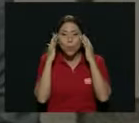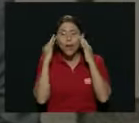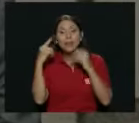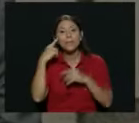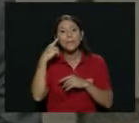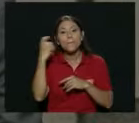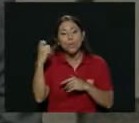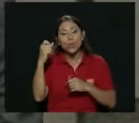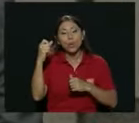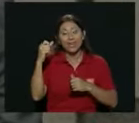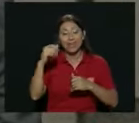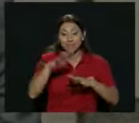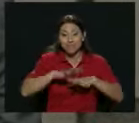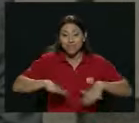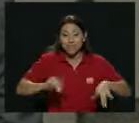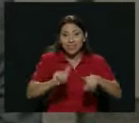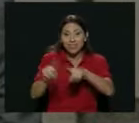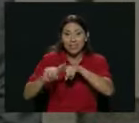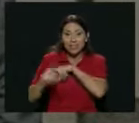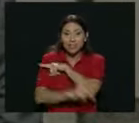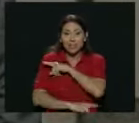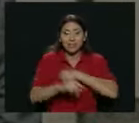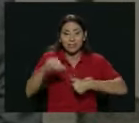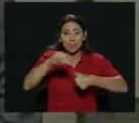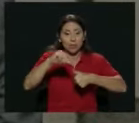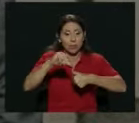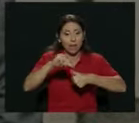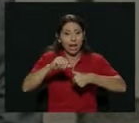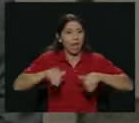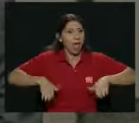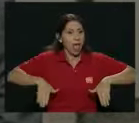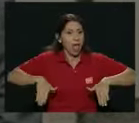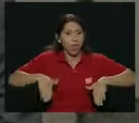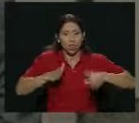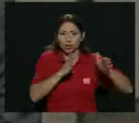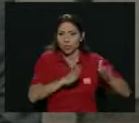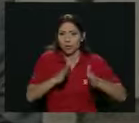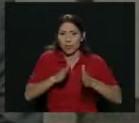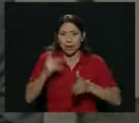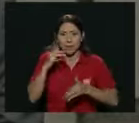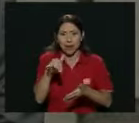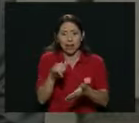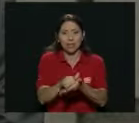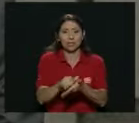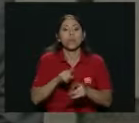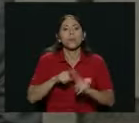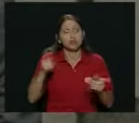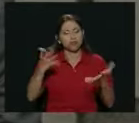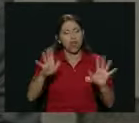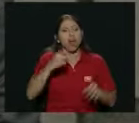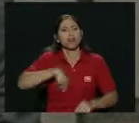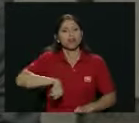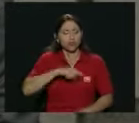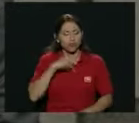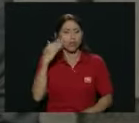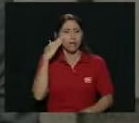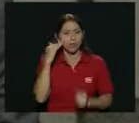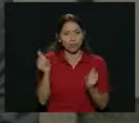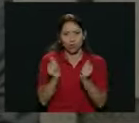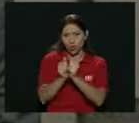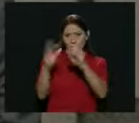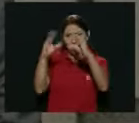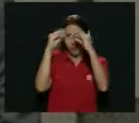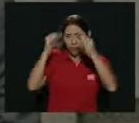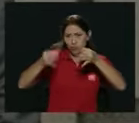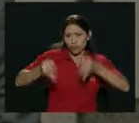en que los países centroamericanos, incluido Costa Rica, no se preparen para ello. Pero sí sabemos, incluso ya hay datos